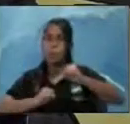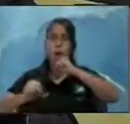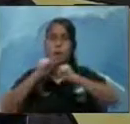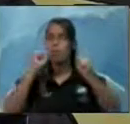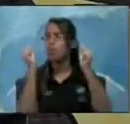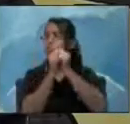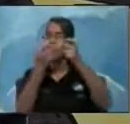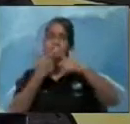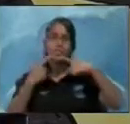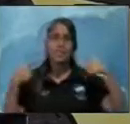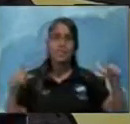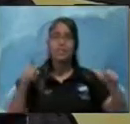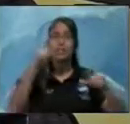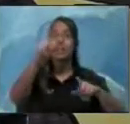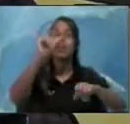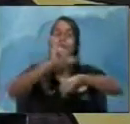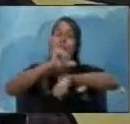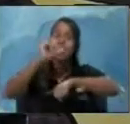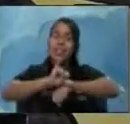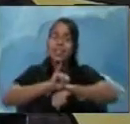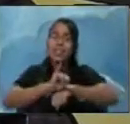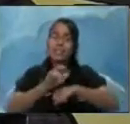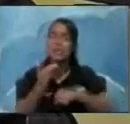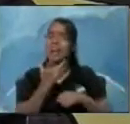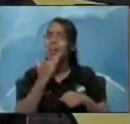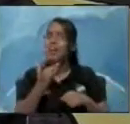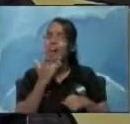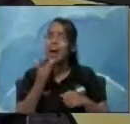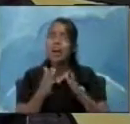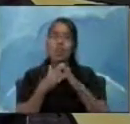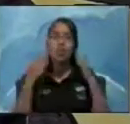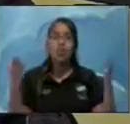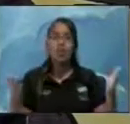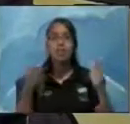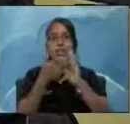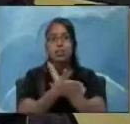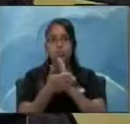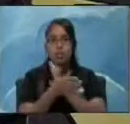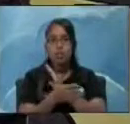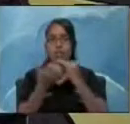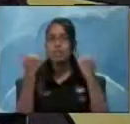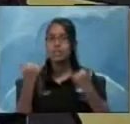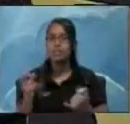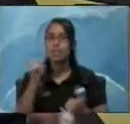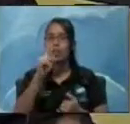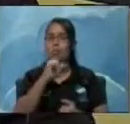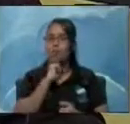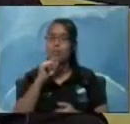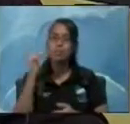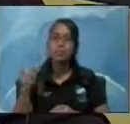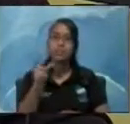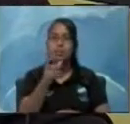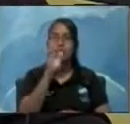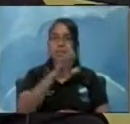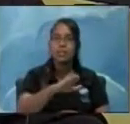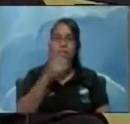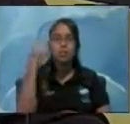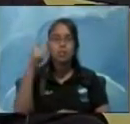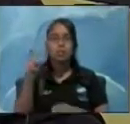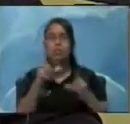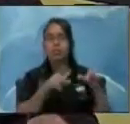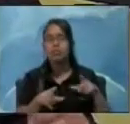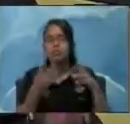Libertad en una iglesia algo grande sucede ya no es esa persona que andaba por allí